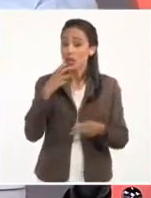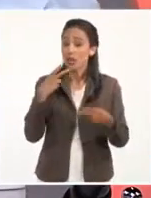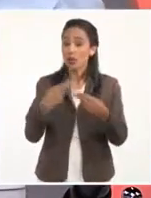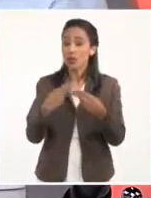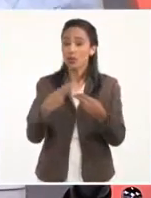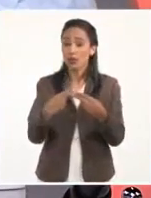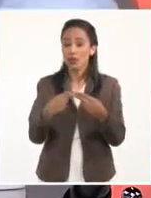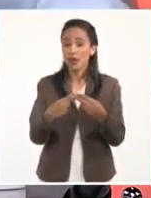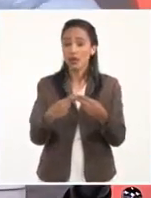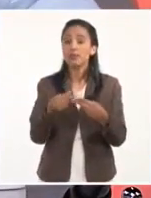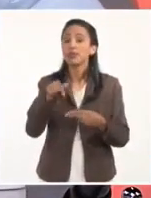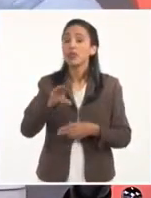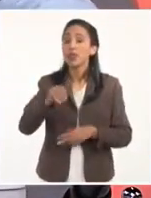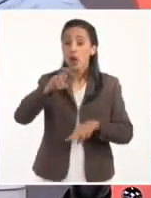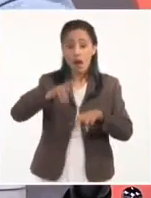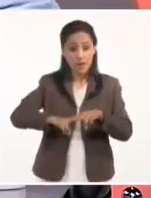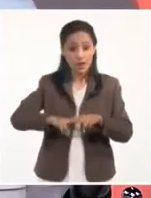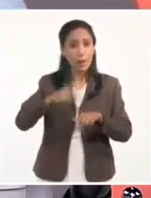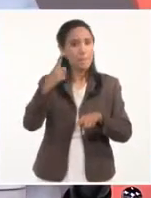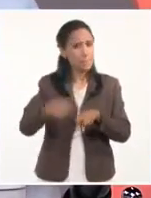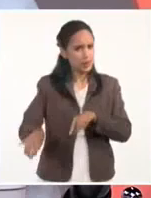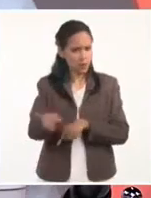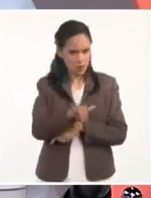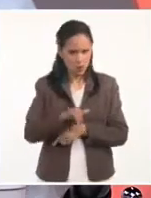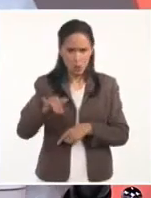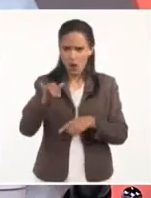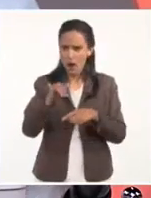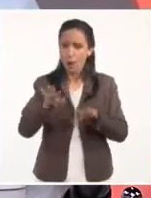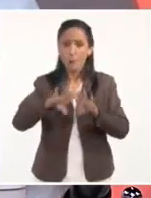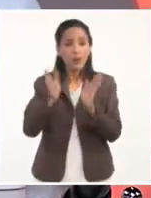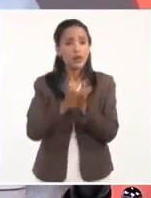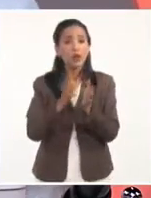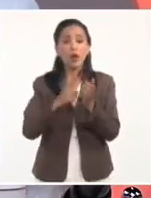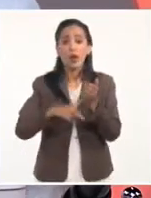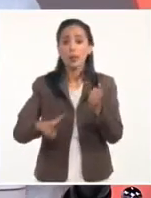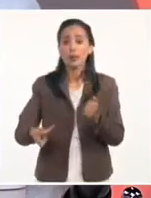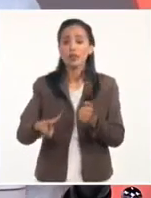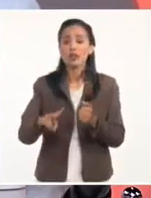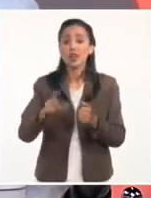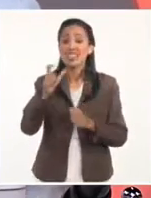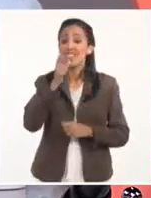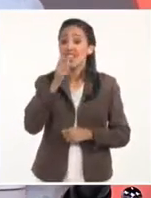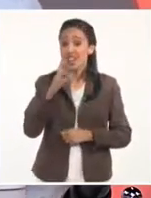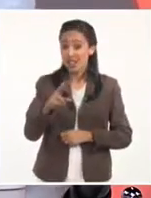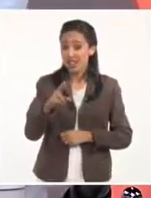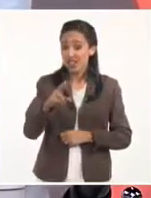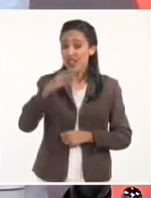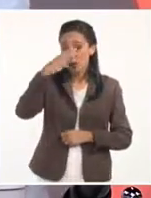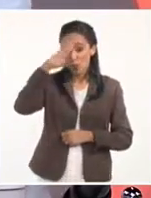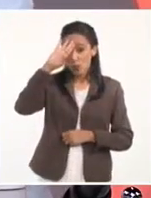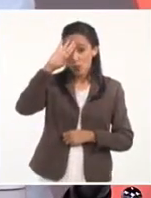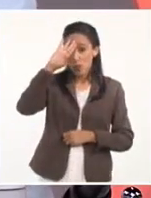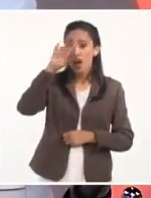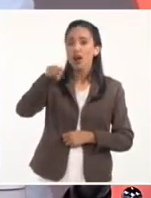a la habana pero lo digo igualmente todas las provincias de la disposición que tienen los edita cubano de entrarle de frente al